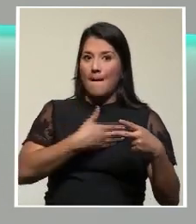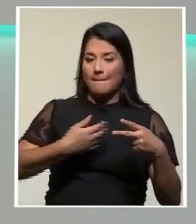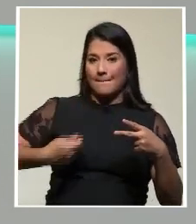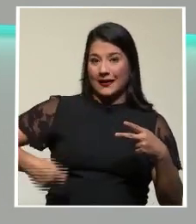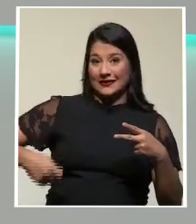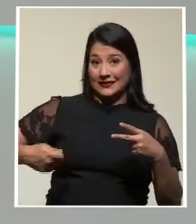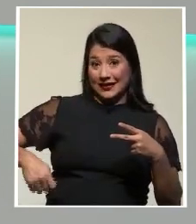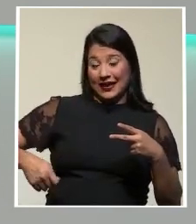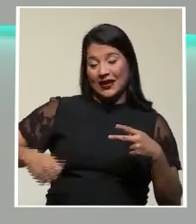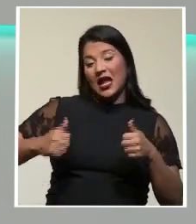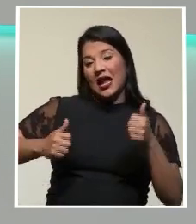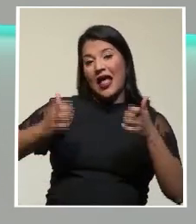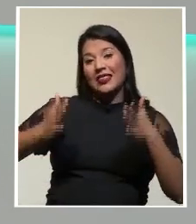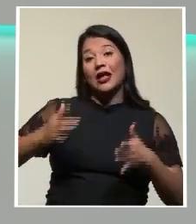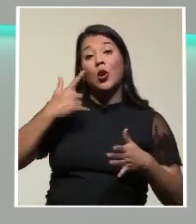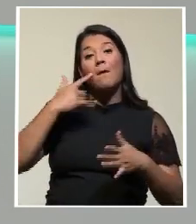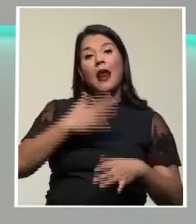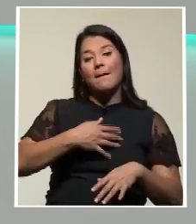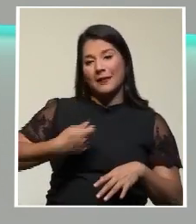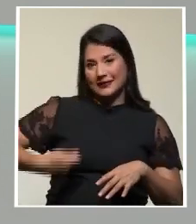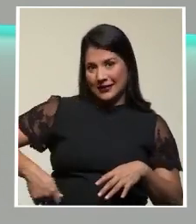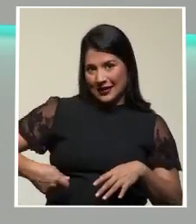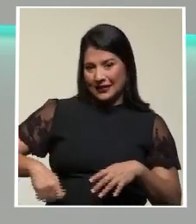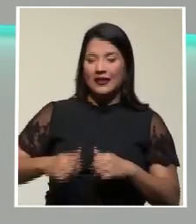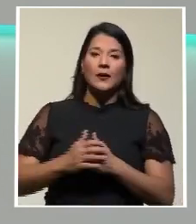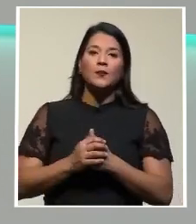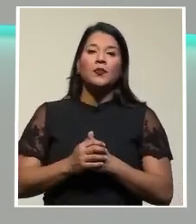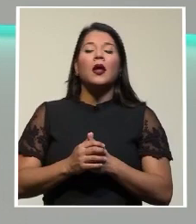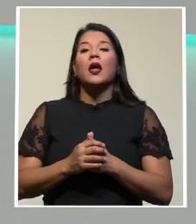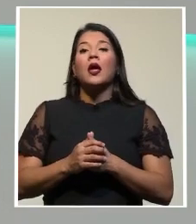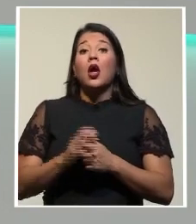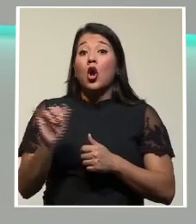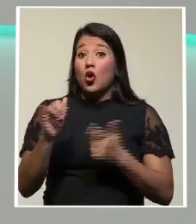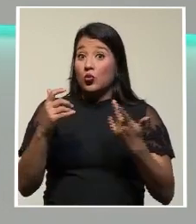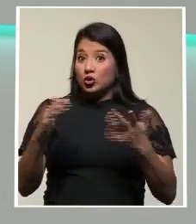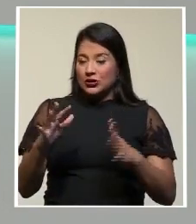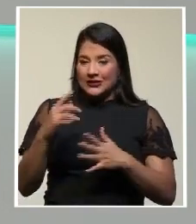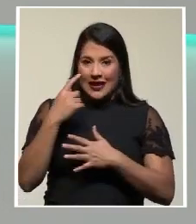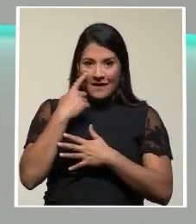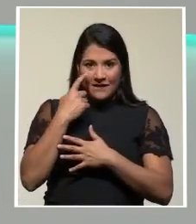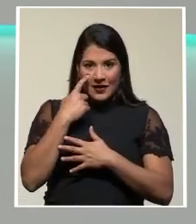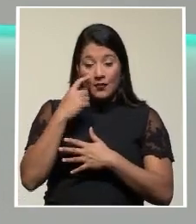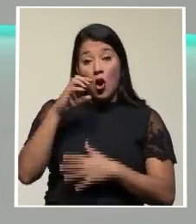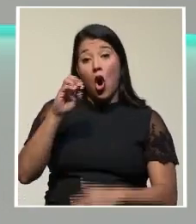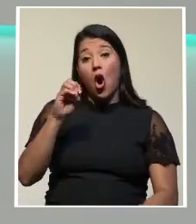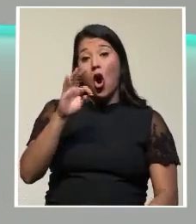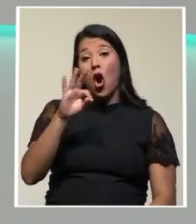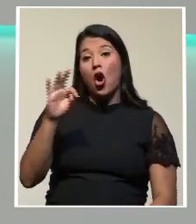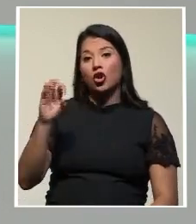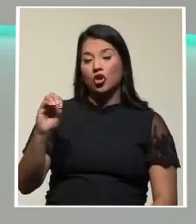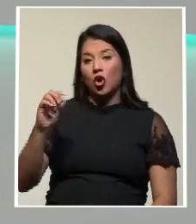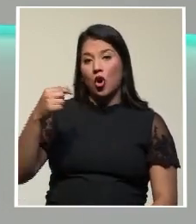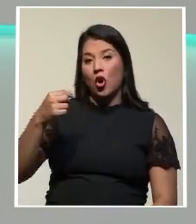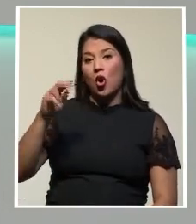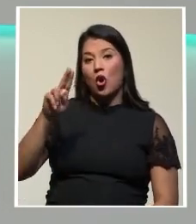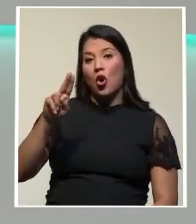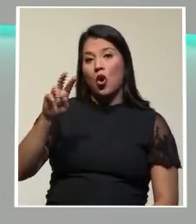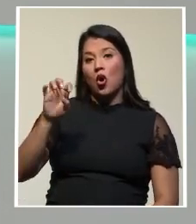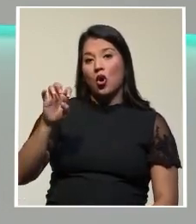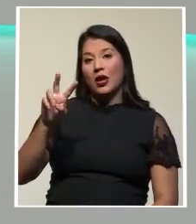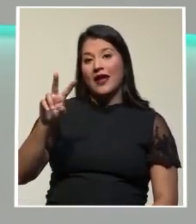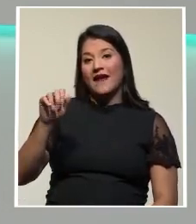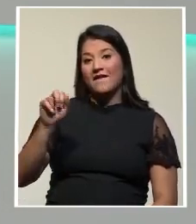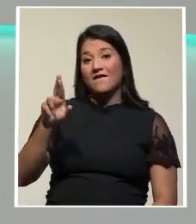las próximas elecciones. Entre esas ratificaciones, recién lo veíamos en pantalla, Otto Guevara aspirará nuevamente